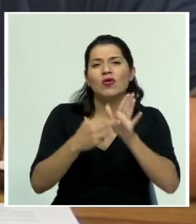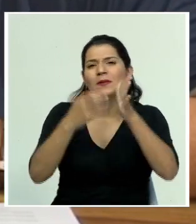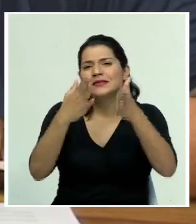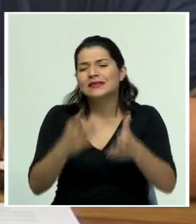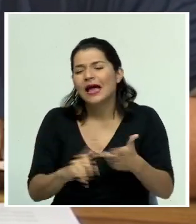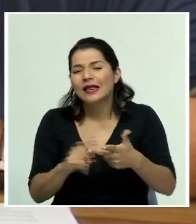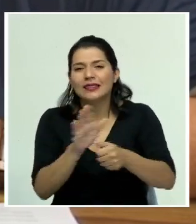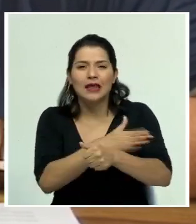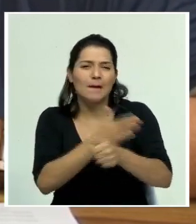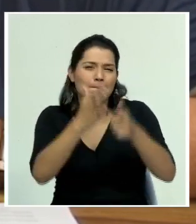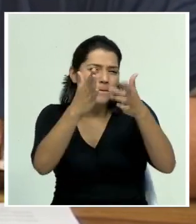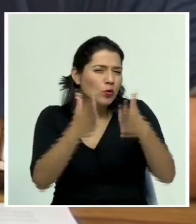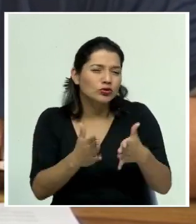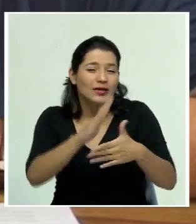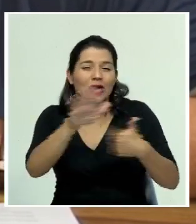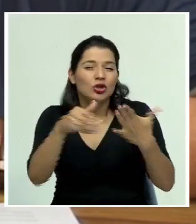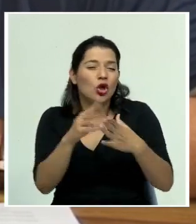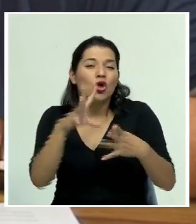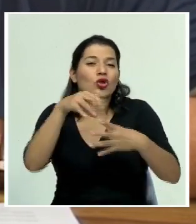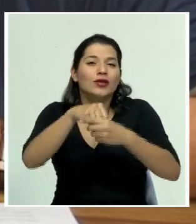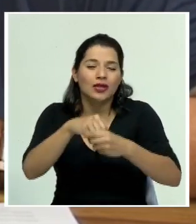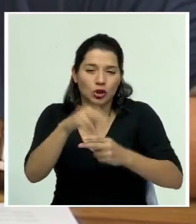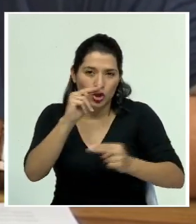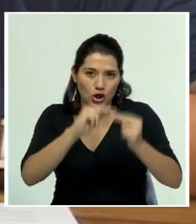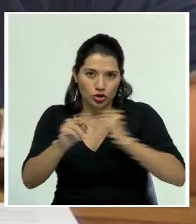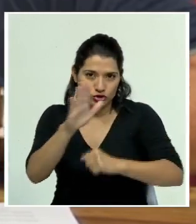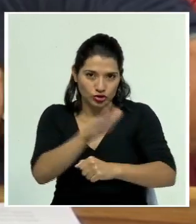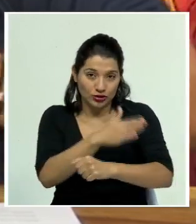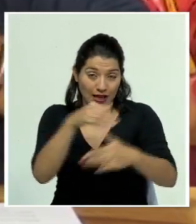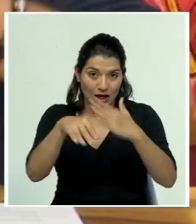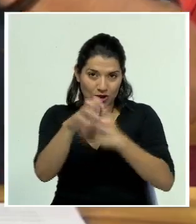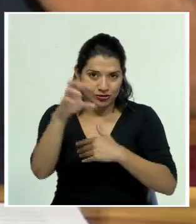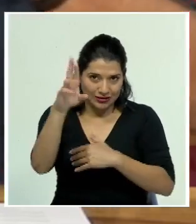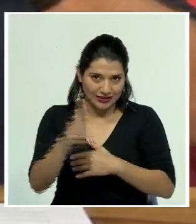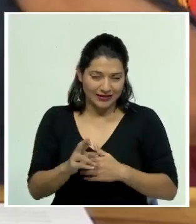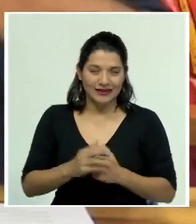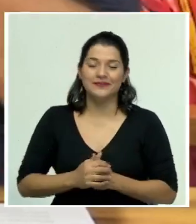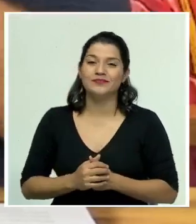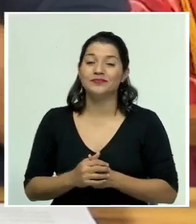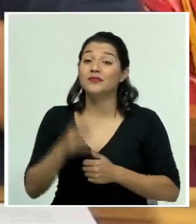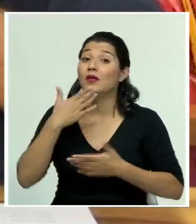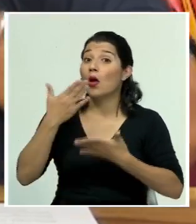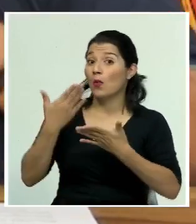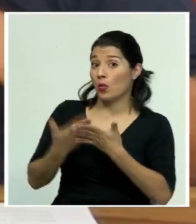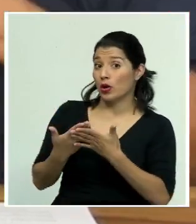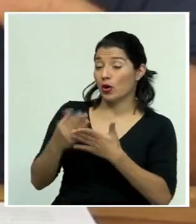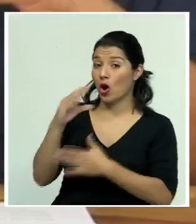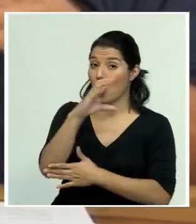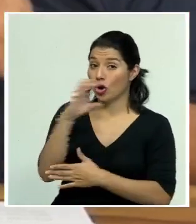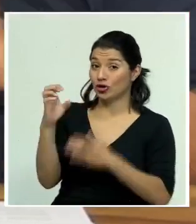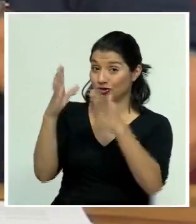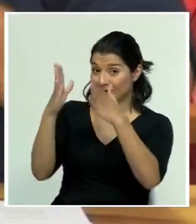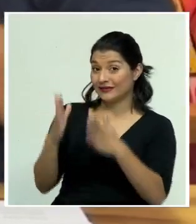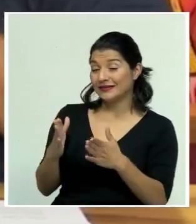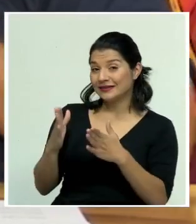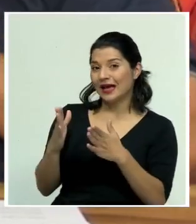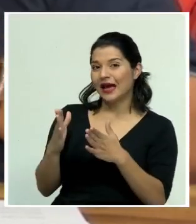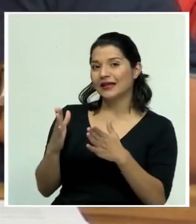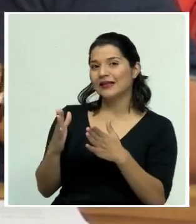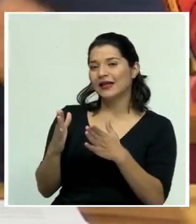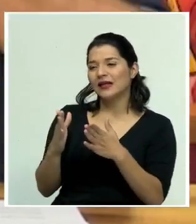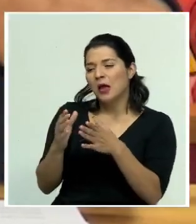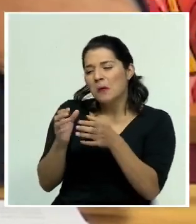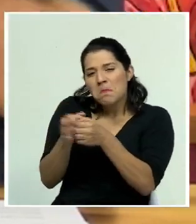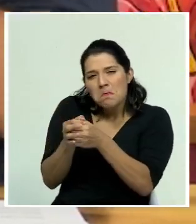esa gran cadena de valor de la industria musical costarricense. Bueno, los ticos somos un mercado muy